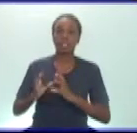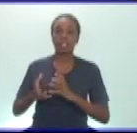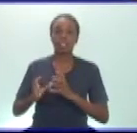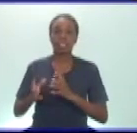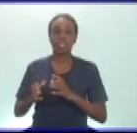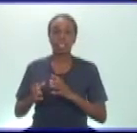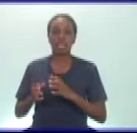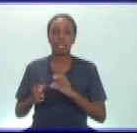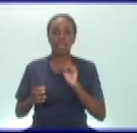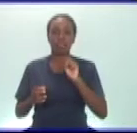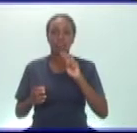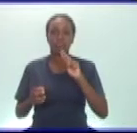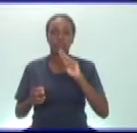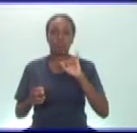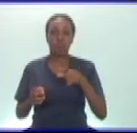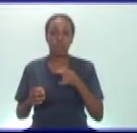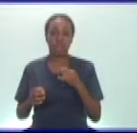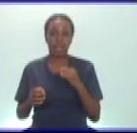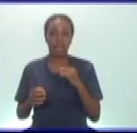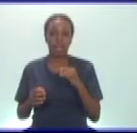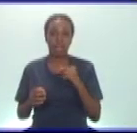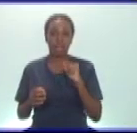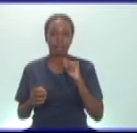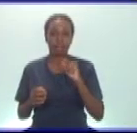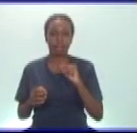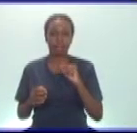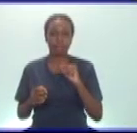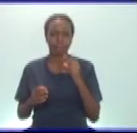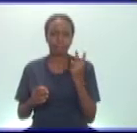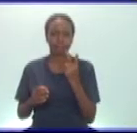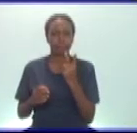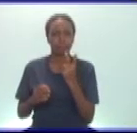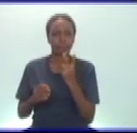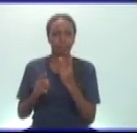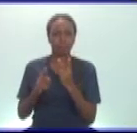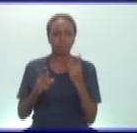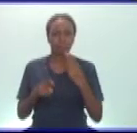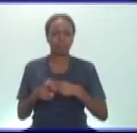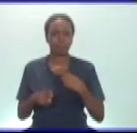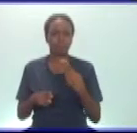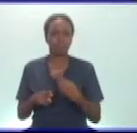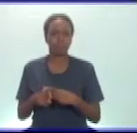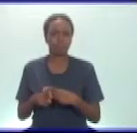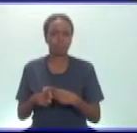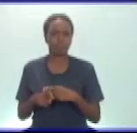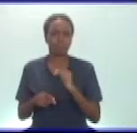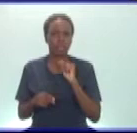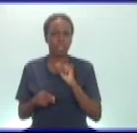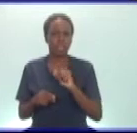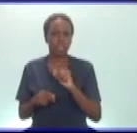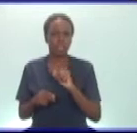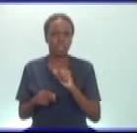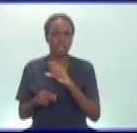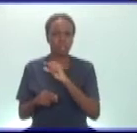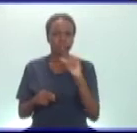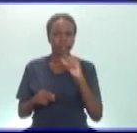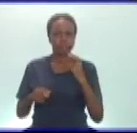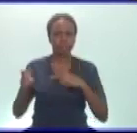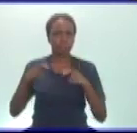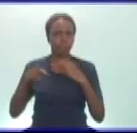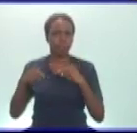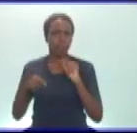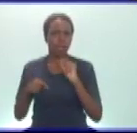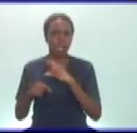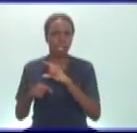de sujeto. Aquiles, dice, inventó Homero eso de que Aquiles arrastró a su vencido Héctor. Aquí tenemos una